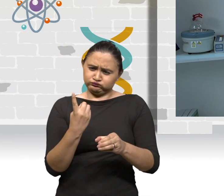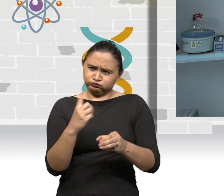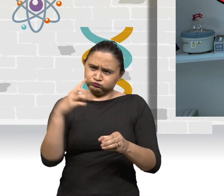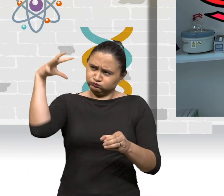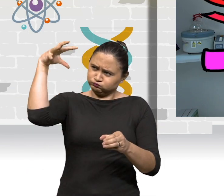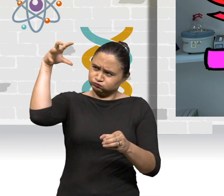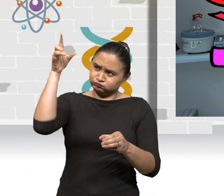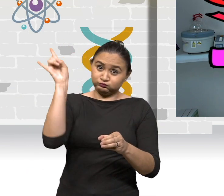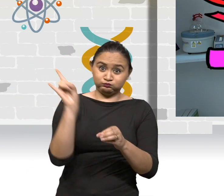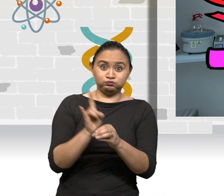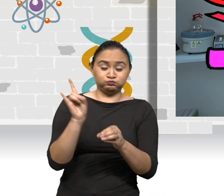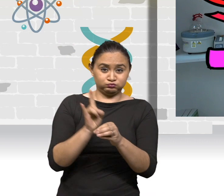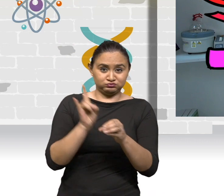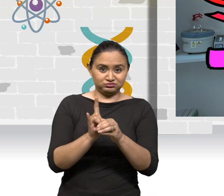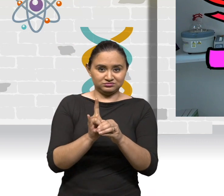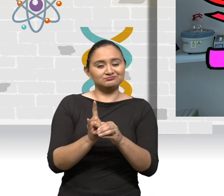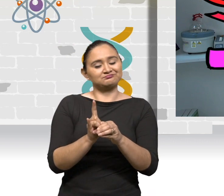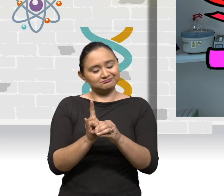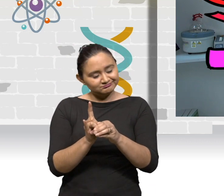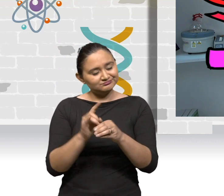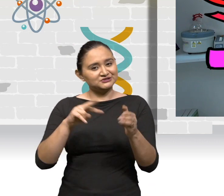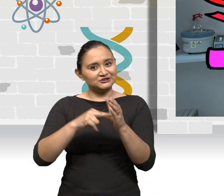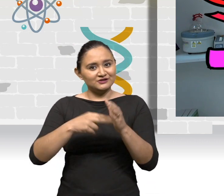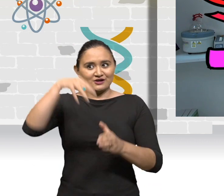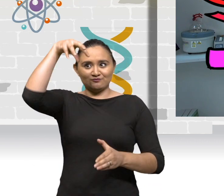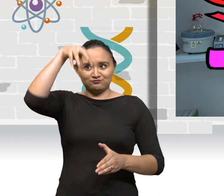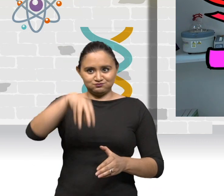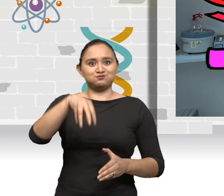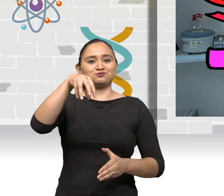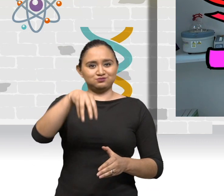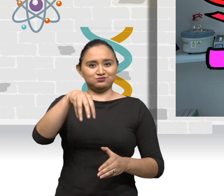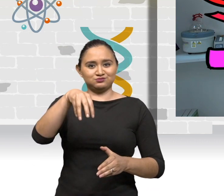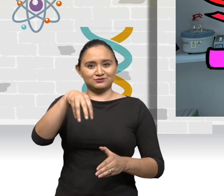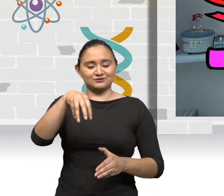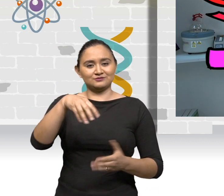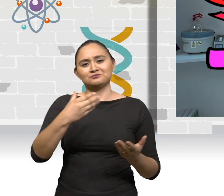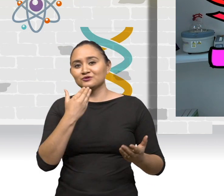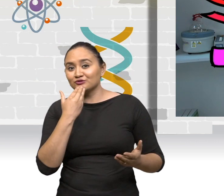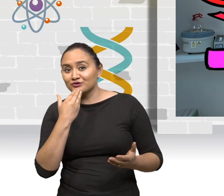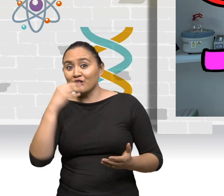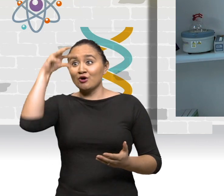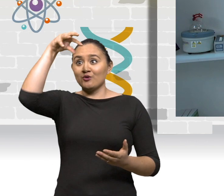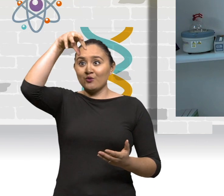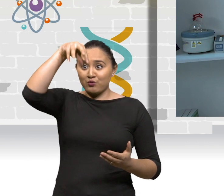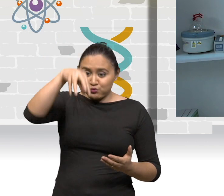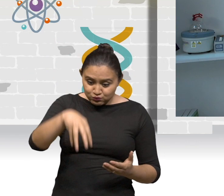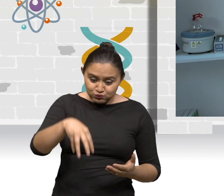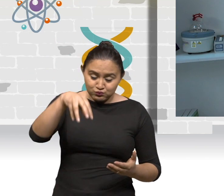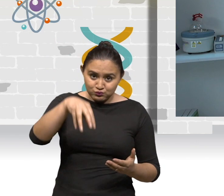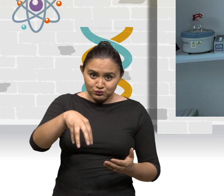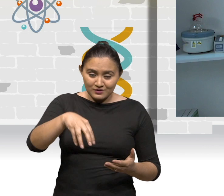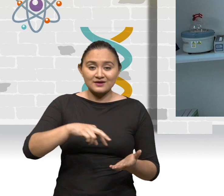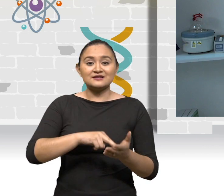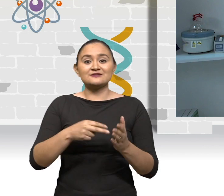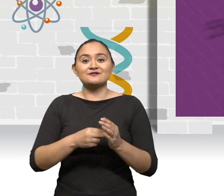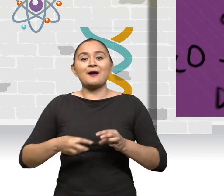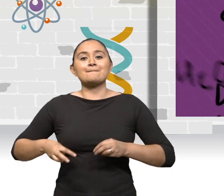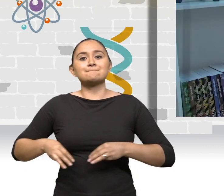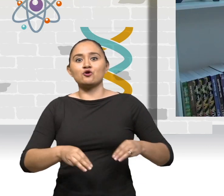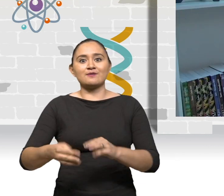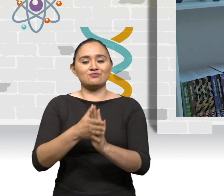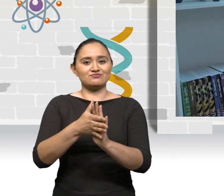tanto decimos que apoya el movimiento del objeto que cae. Entonces podemos decir que la caída libre es un movimiento